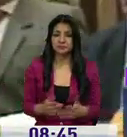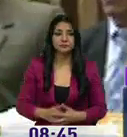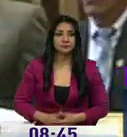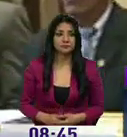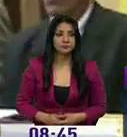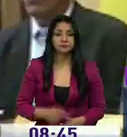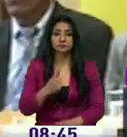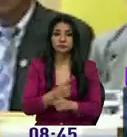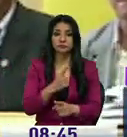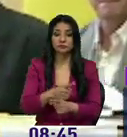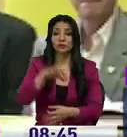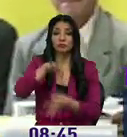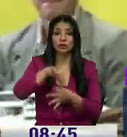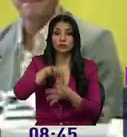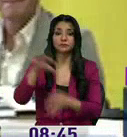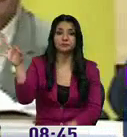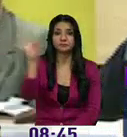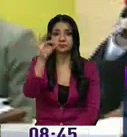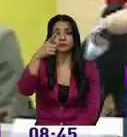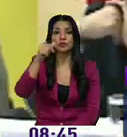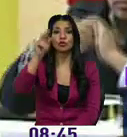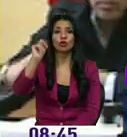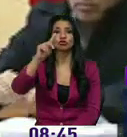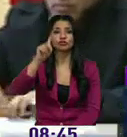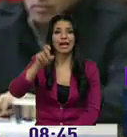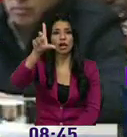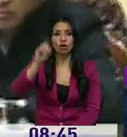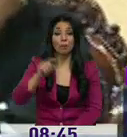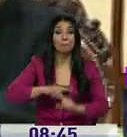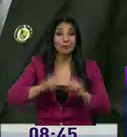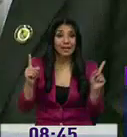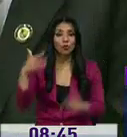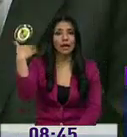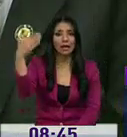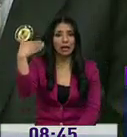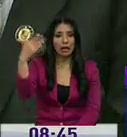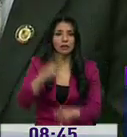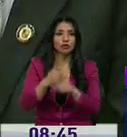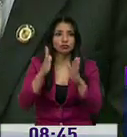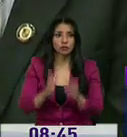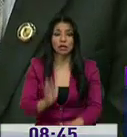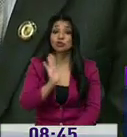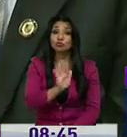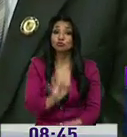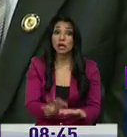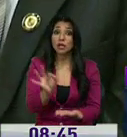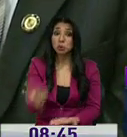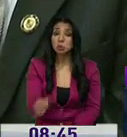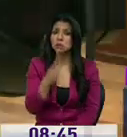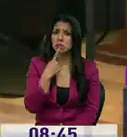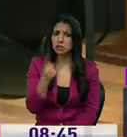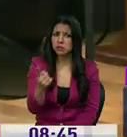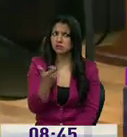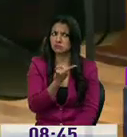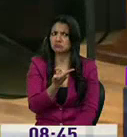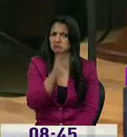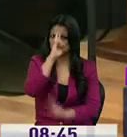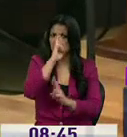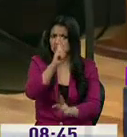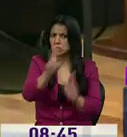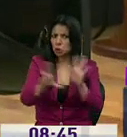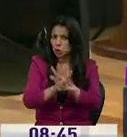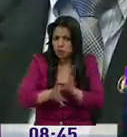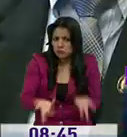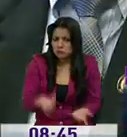se designó por votación a Gonzalo Hinojosa. Sin embargo, el alcalde y concejales de este cantón aseguran no haber violado